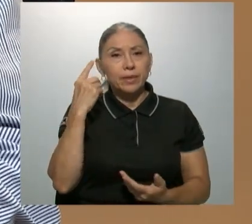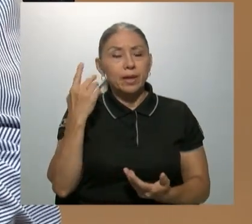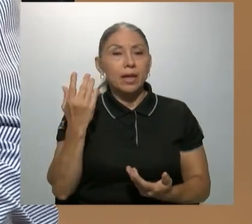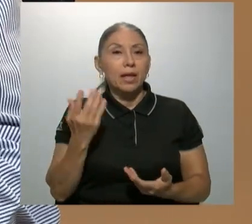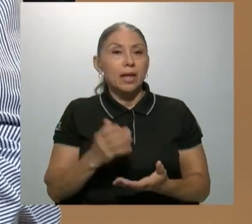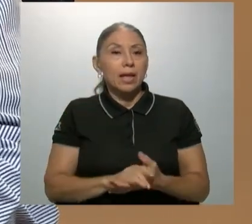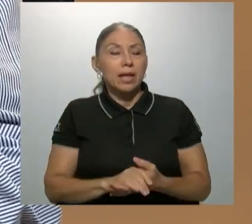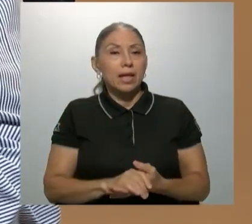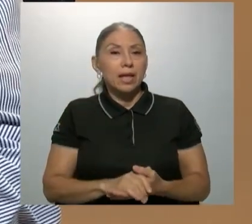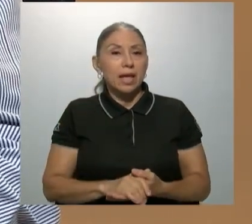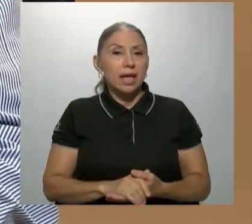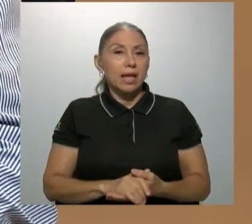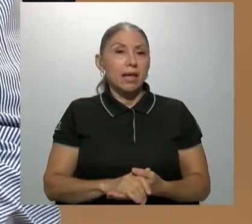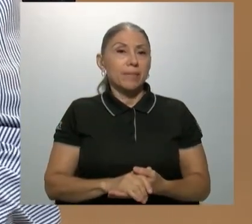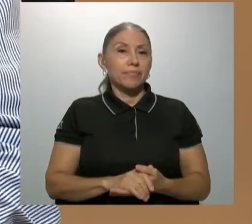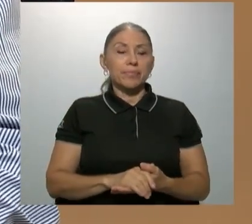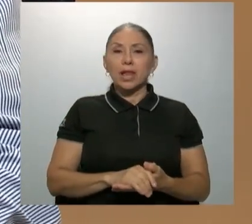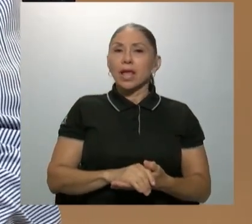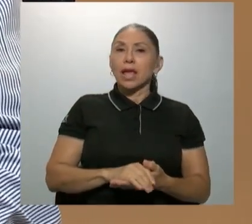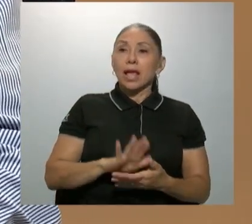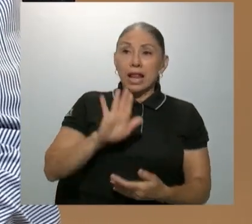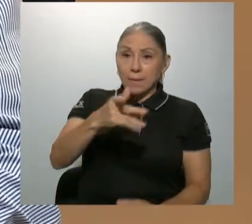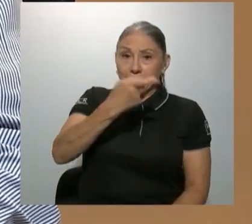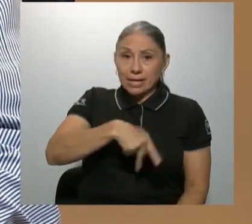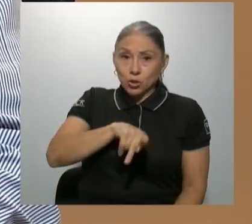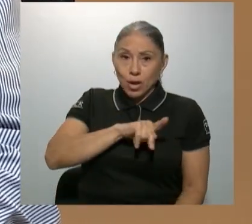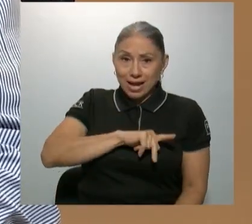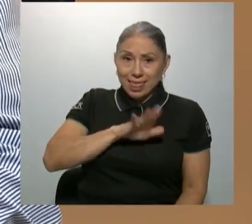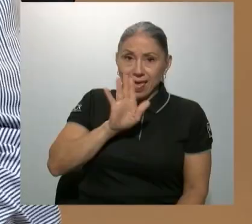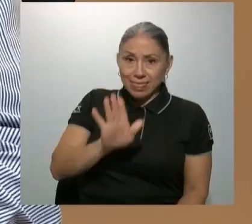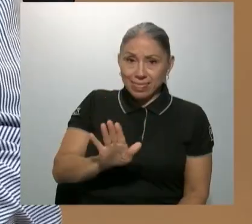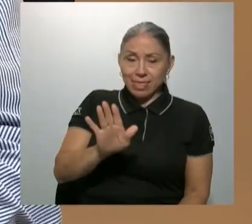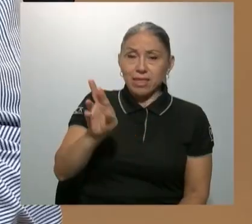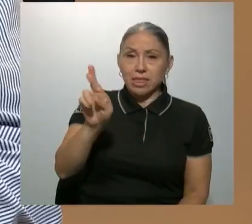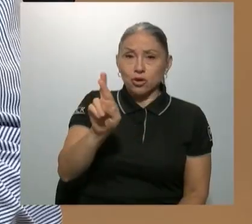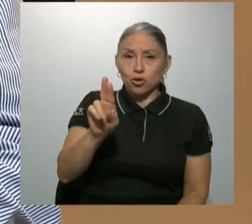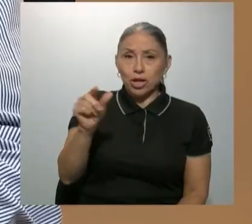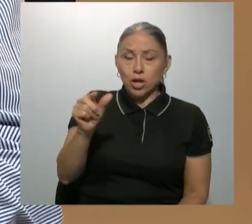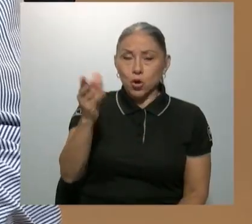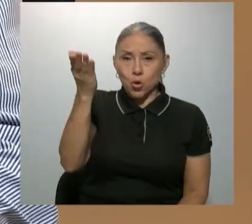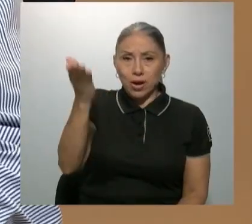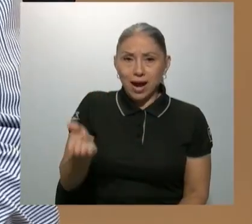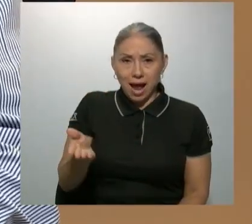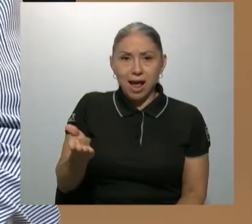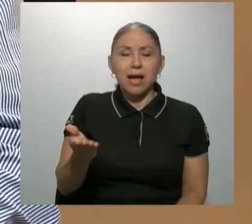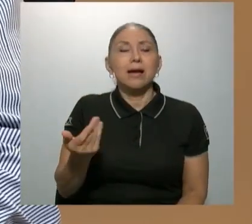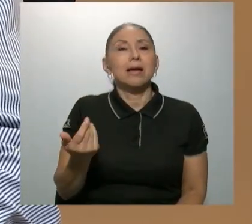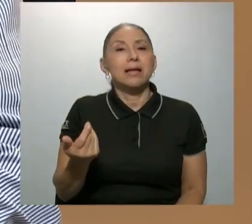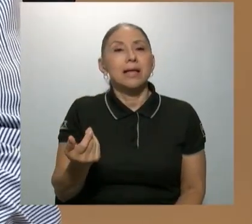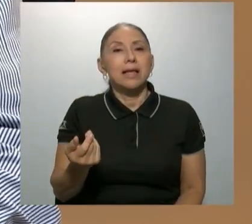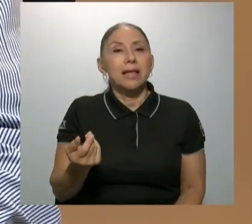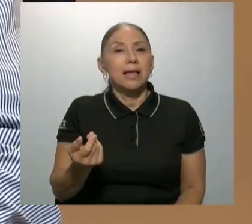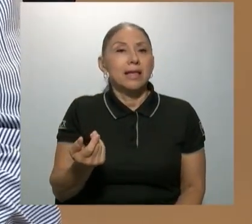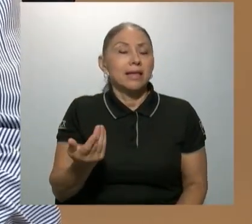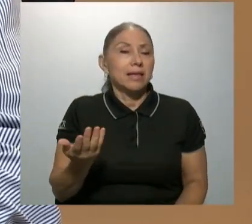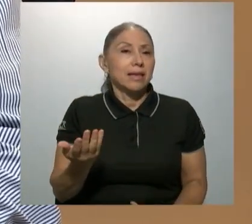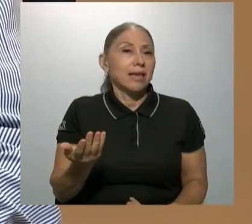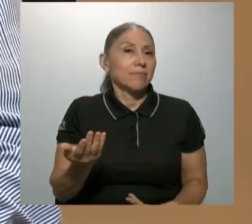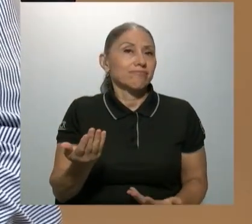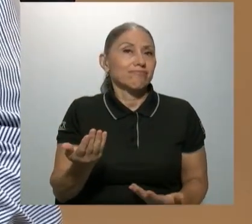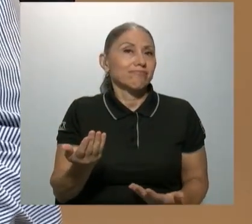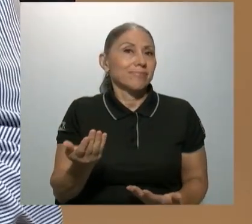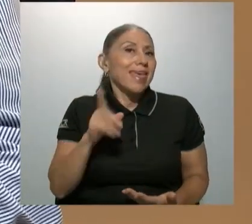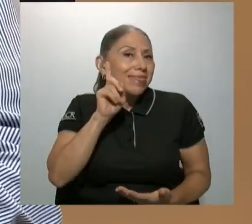que toda esta personalidad de Rodrigo, que de alguna manera debería haber alguna manera